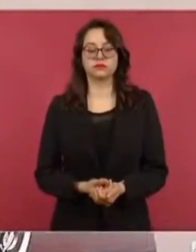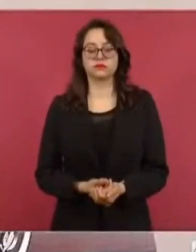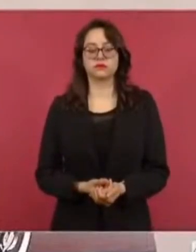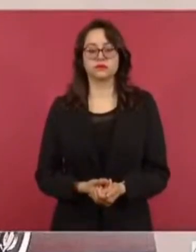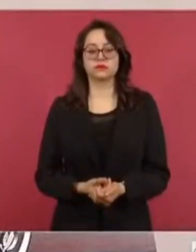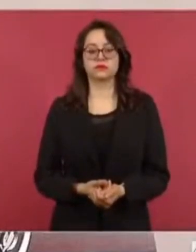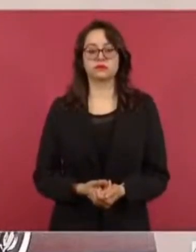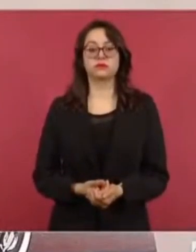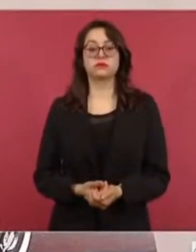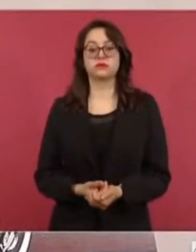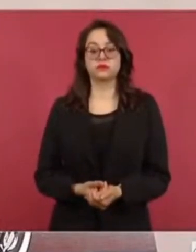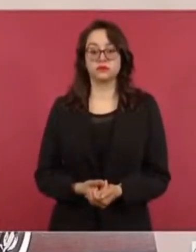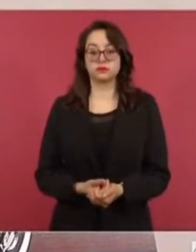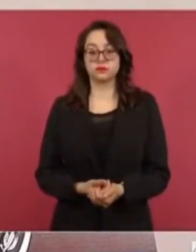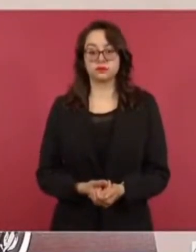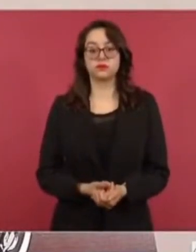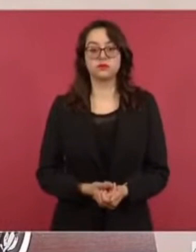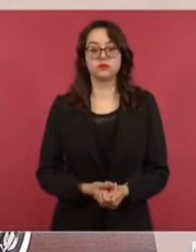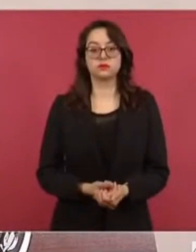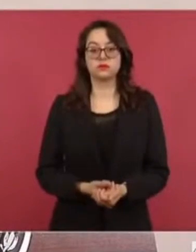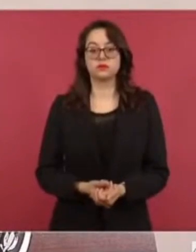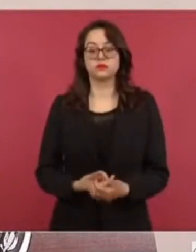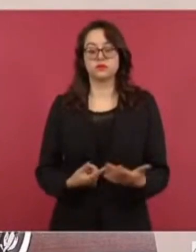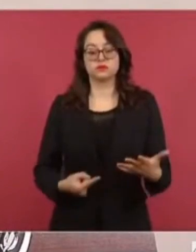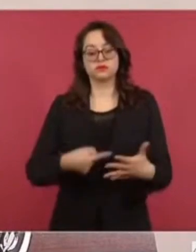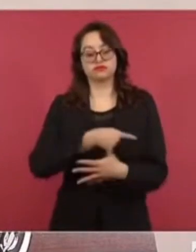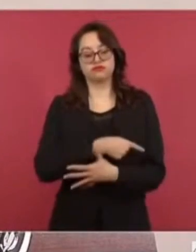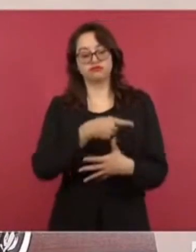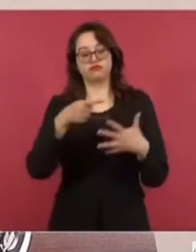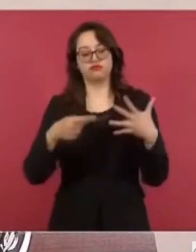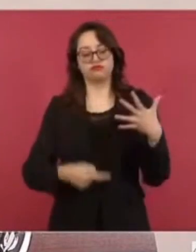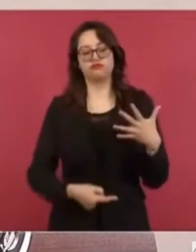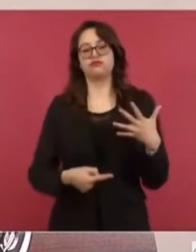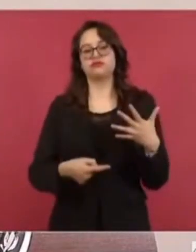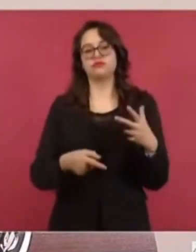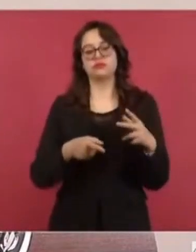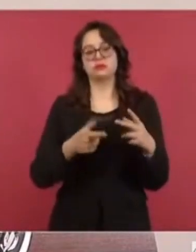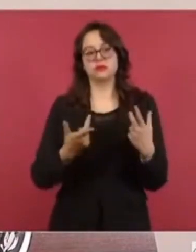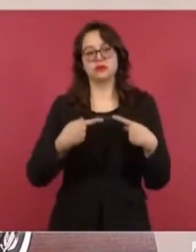traumatismos, que eran los que en los primeros días encabezaron